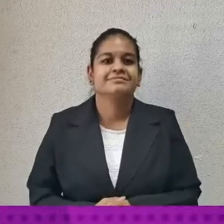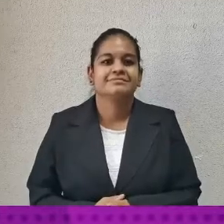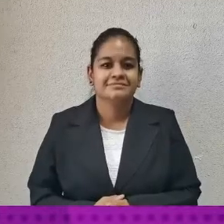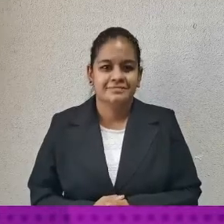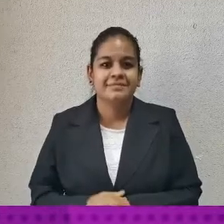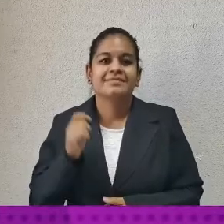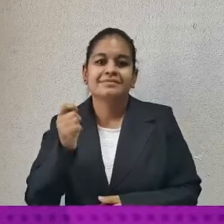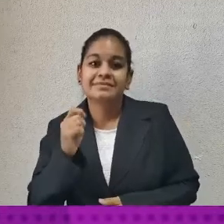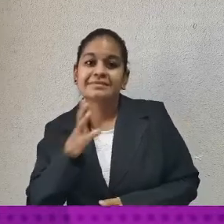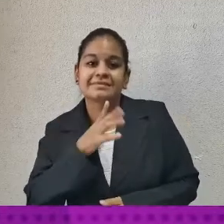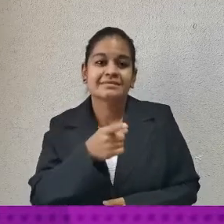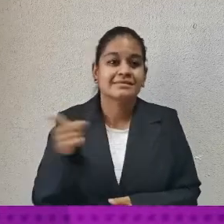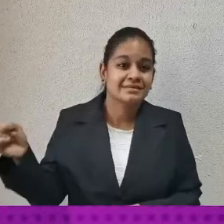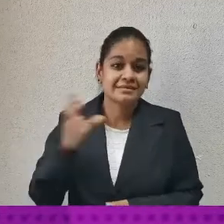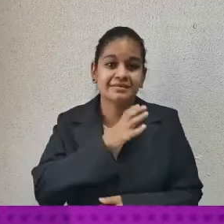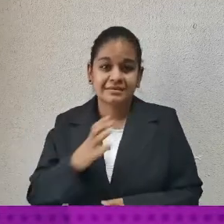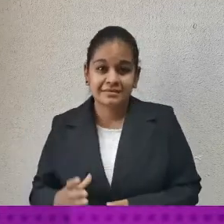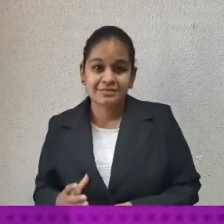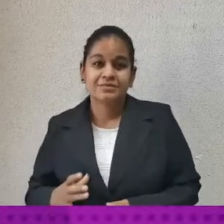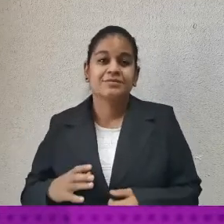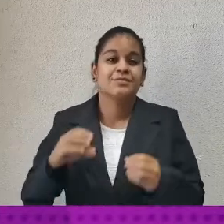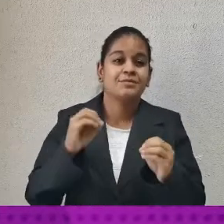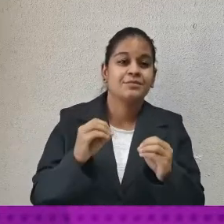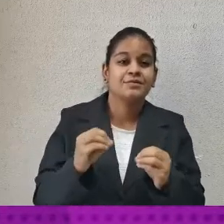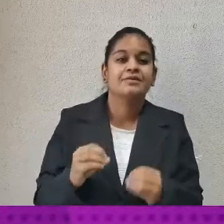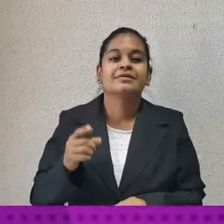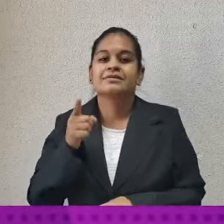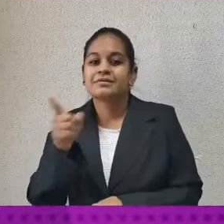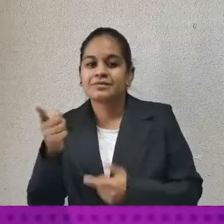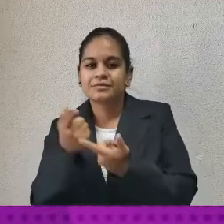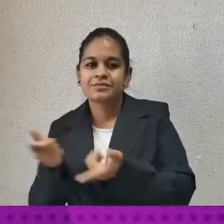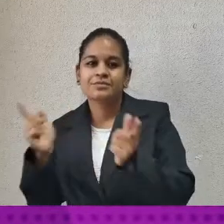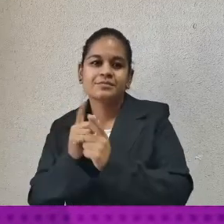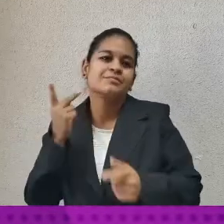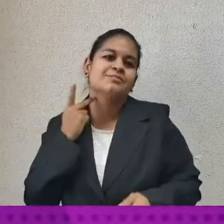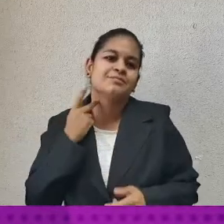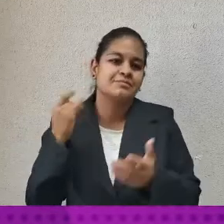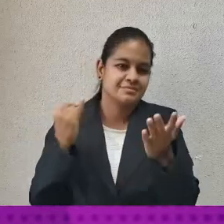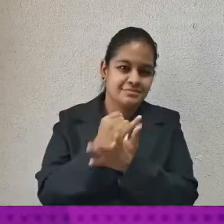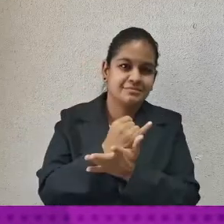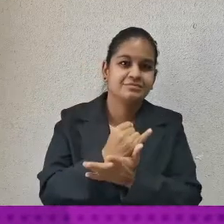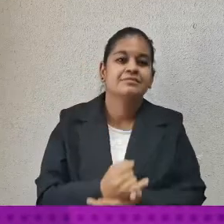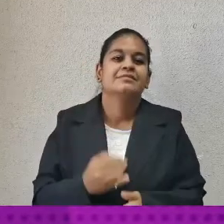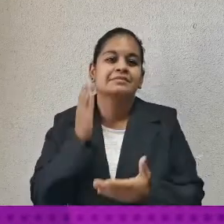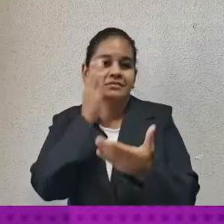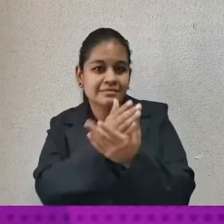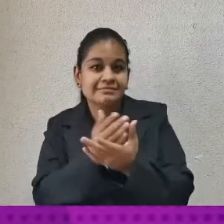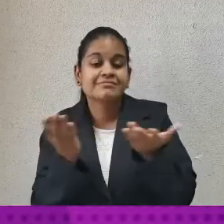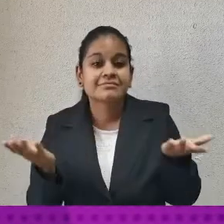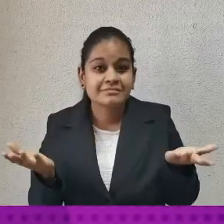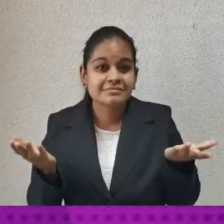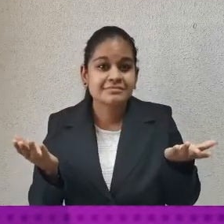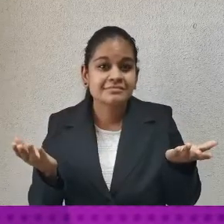se hace de oficio, es cuando algún candidato o algún partido manifiesta una inconformidad respecto a los resultados que hubo en un